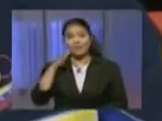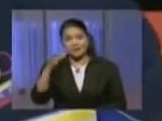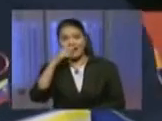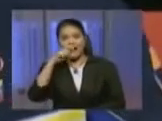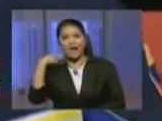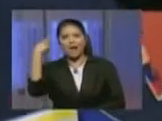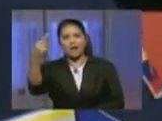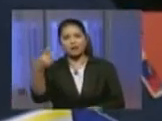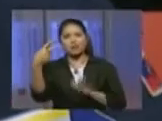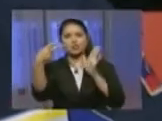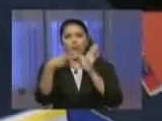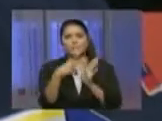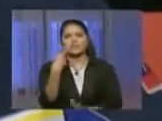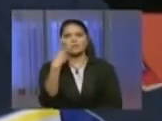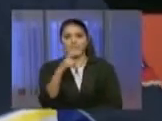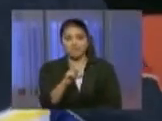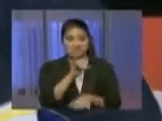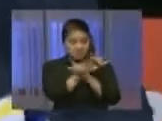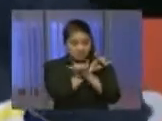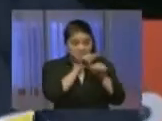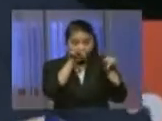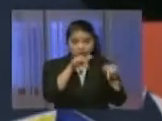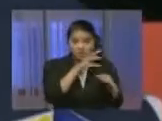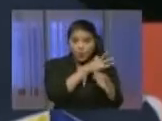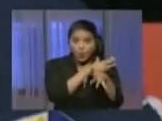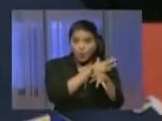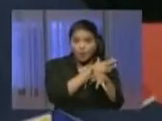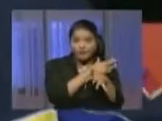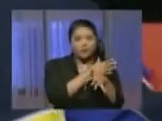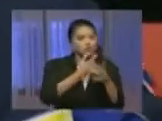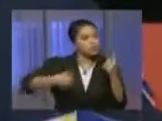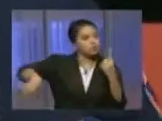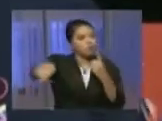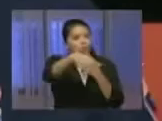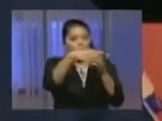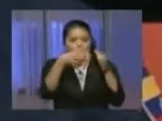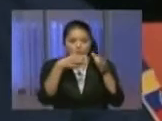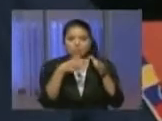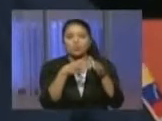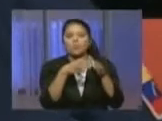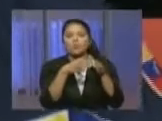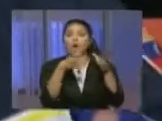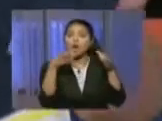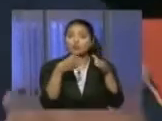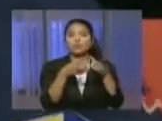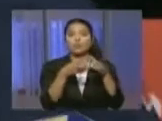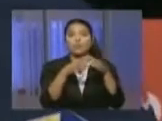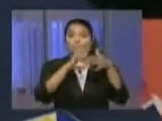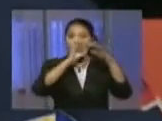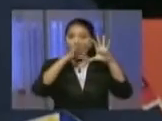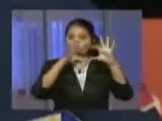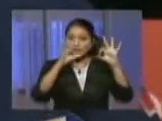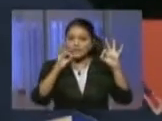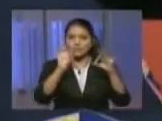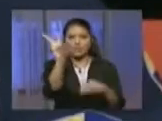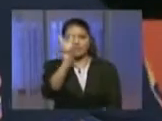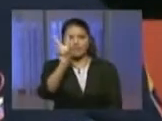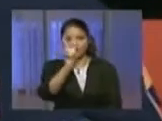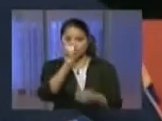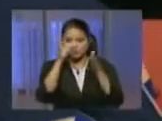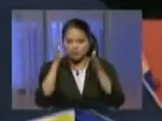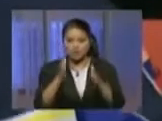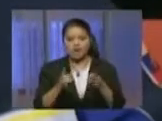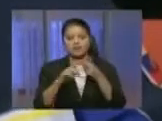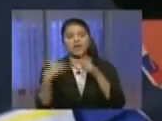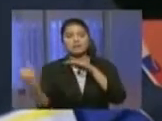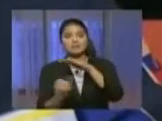apenas terminan los juegos eh todo el equipo de alto rendimiento todo el equipo del comité olímpico venezolano Instituto Nacional del deporte junto